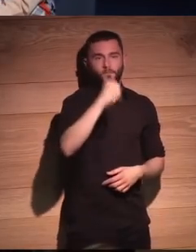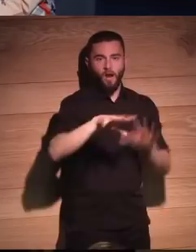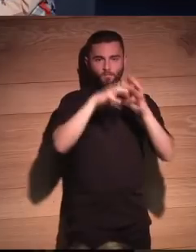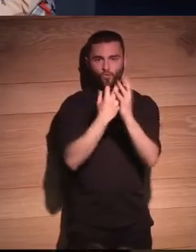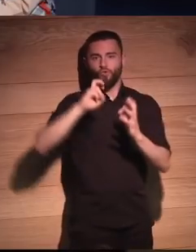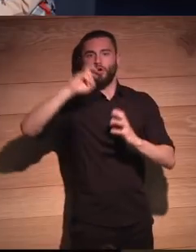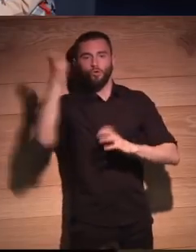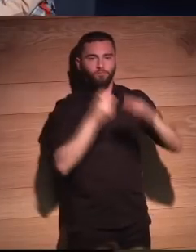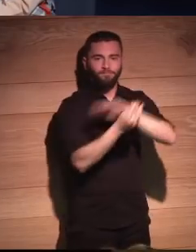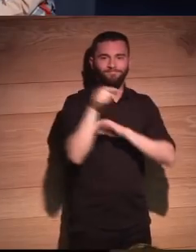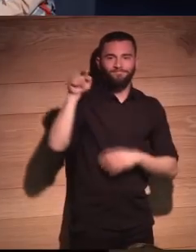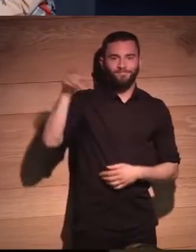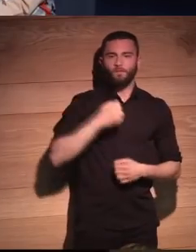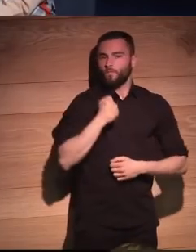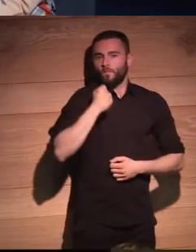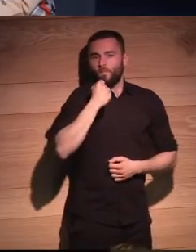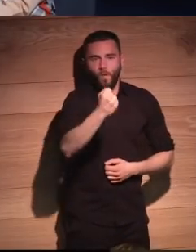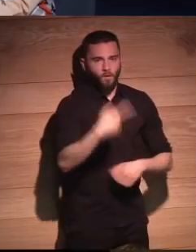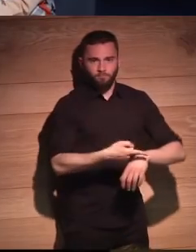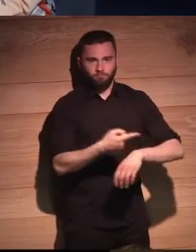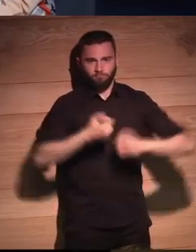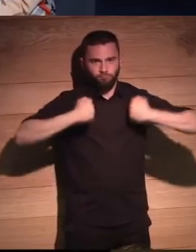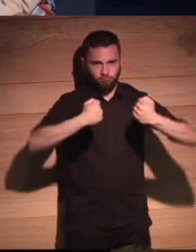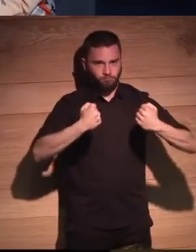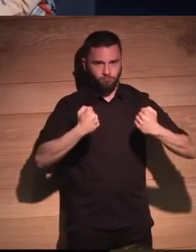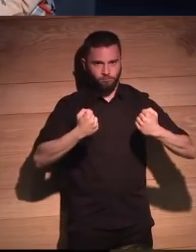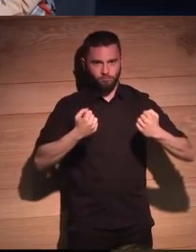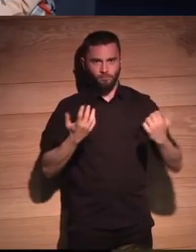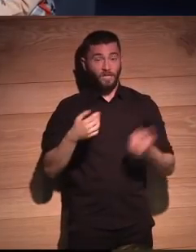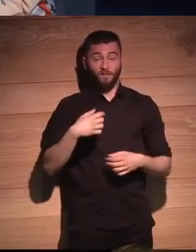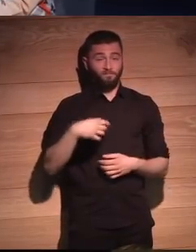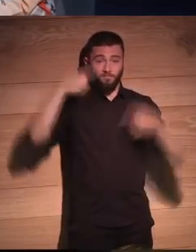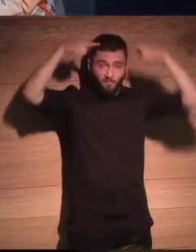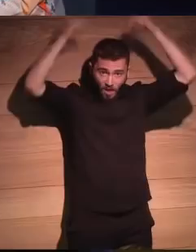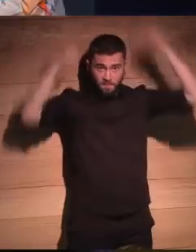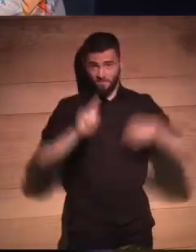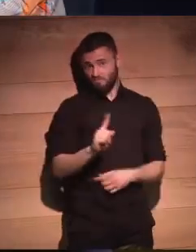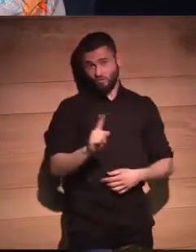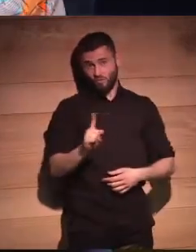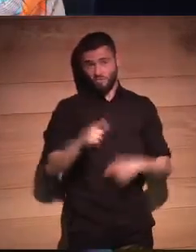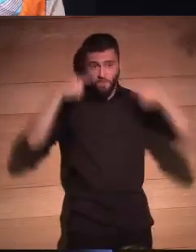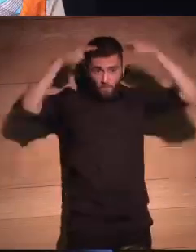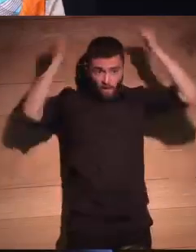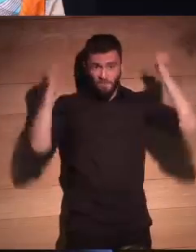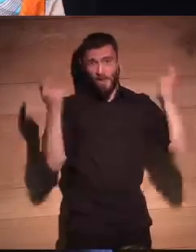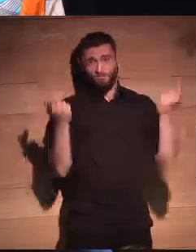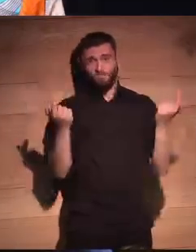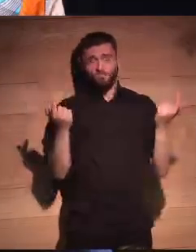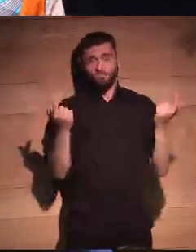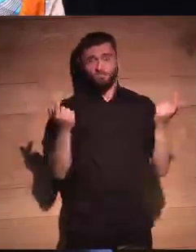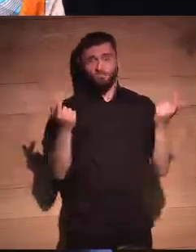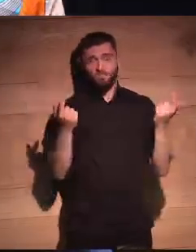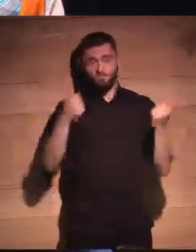es todopoderoso. Con superpoderes. Con superpoderes. Batman, no. Batman es, digamos, un hombre normal, bueno,